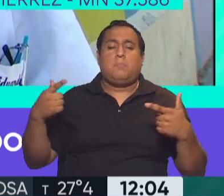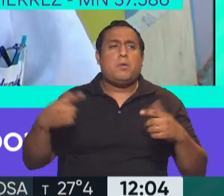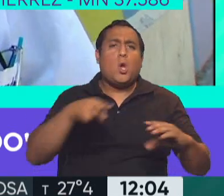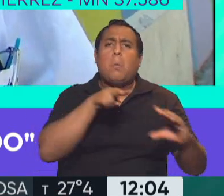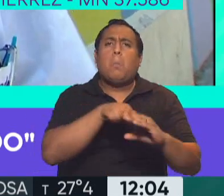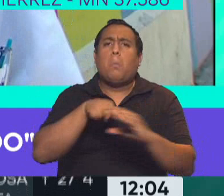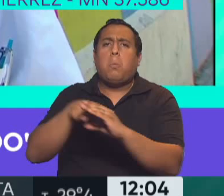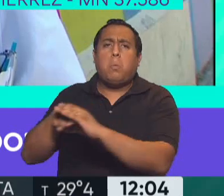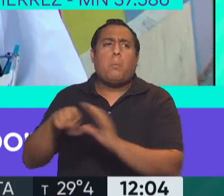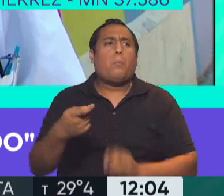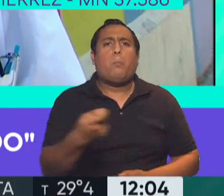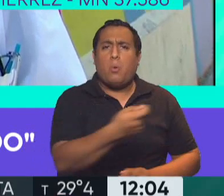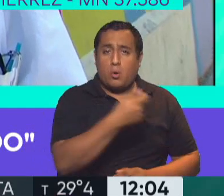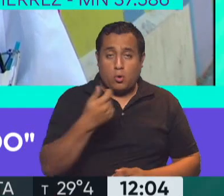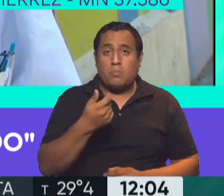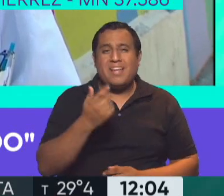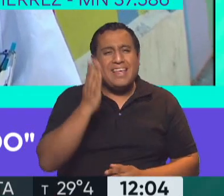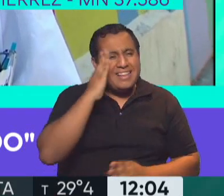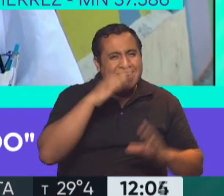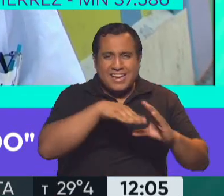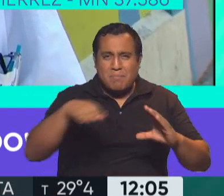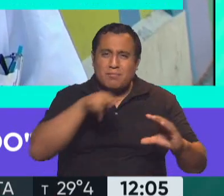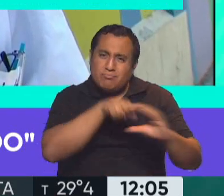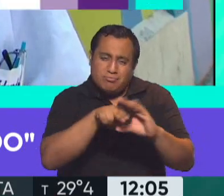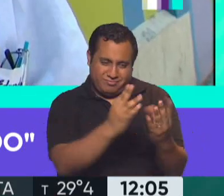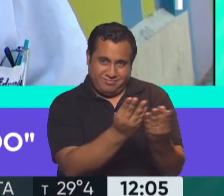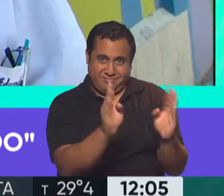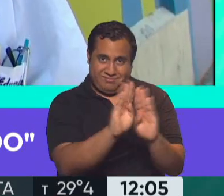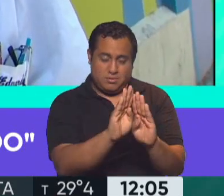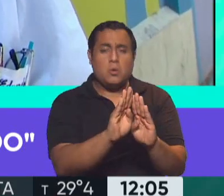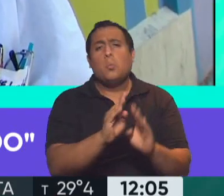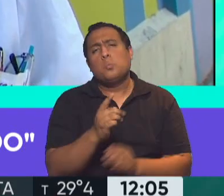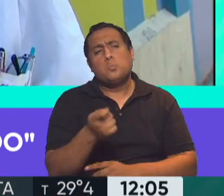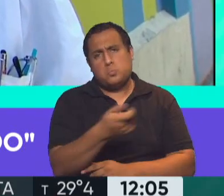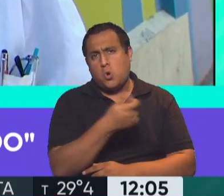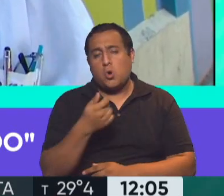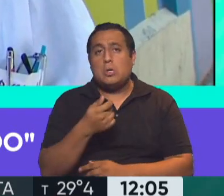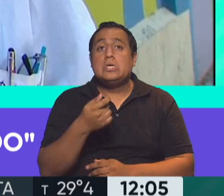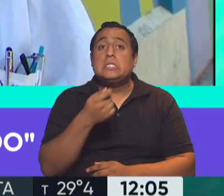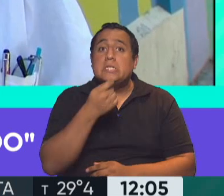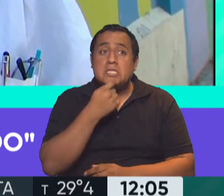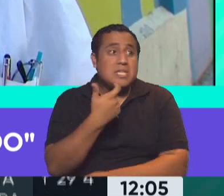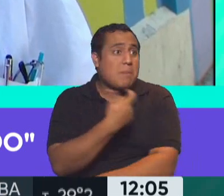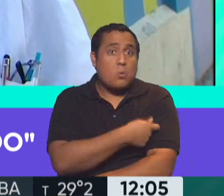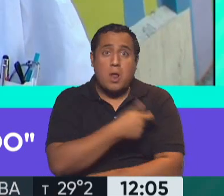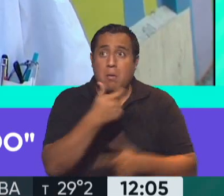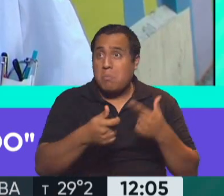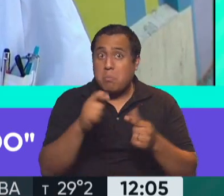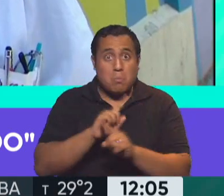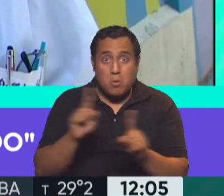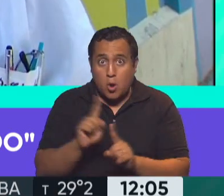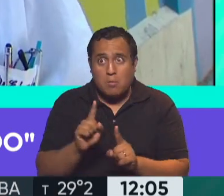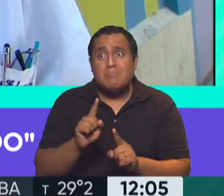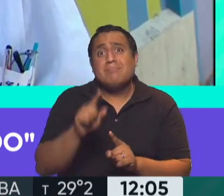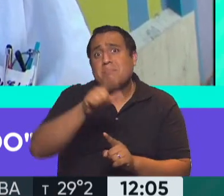y baja ocupación en las camas de terapia intensiva. Pero si nosotros no vacunamos, siempre queda una población muy grande